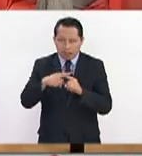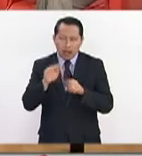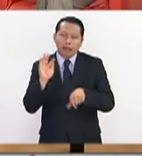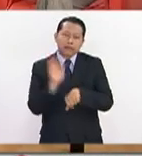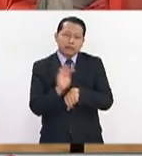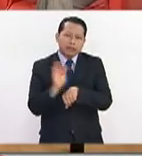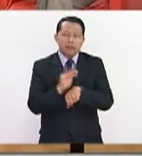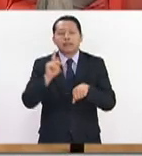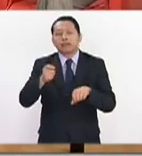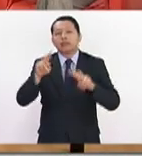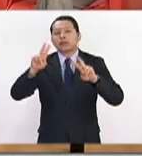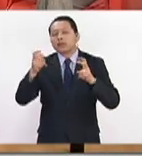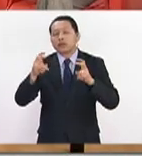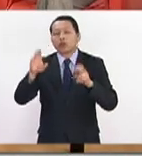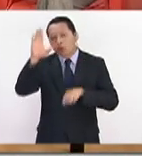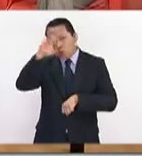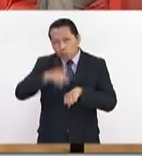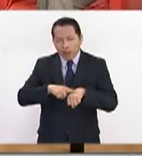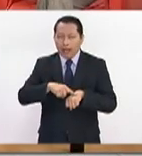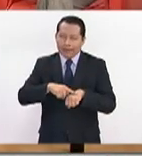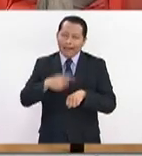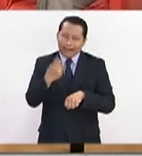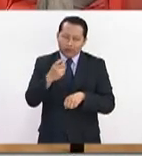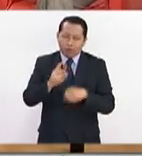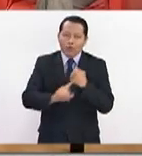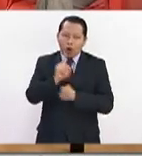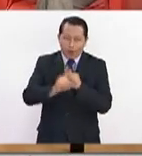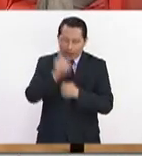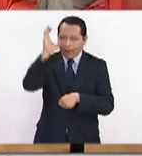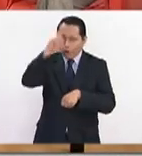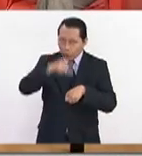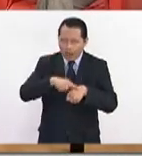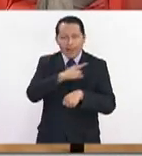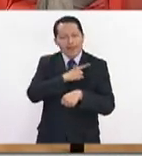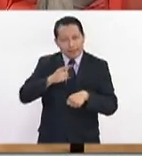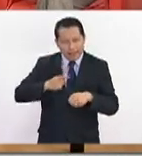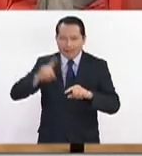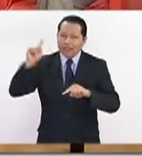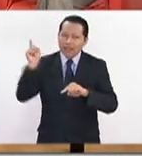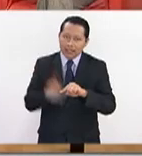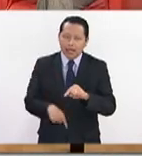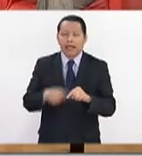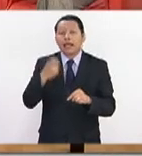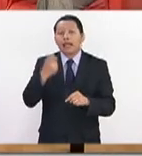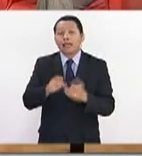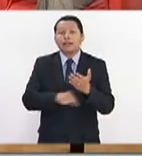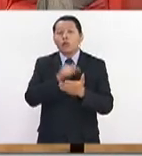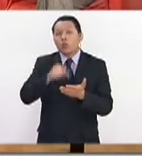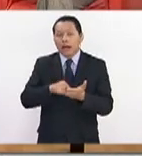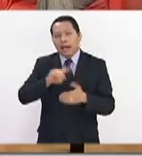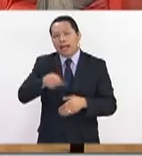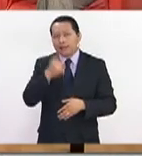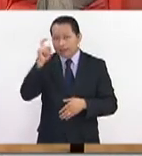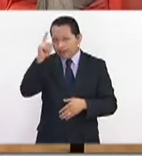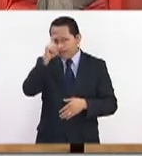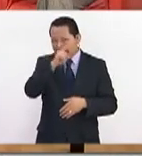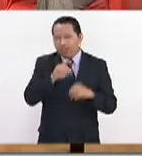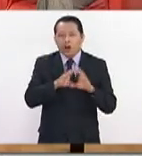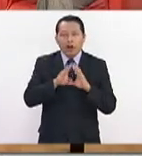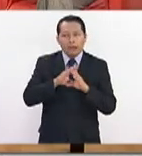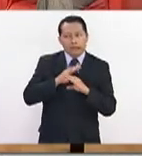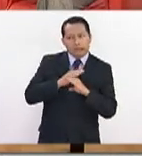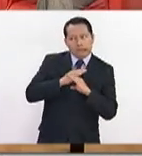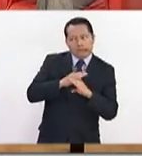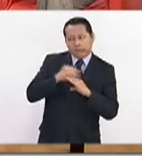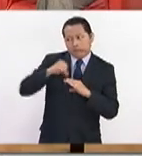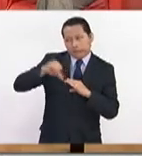carácter cultural y tenemos que vencerlo, y estamos en una zona en donde es complicado, es una zona muy conservadora.